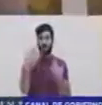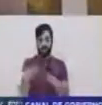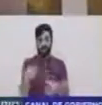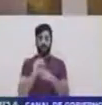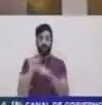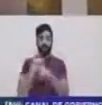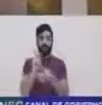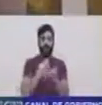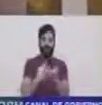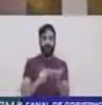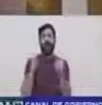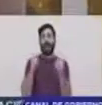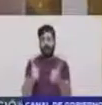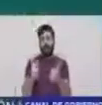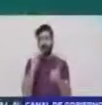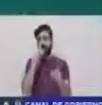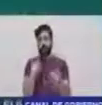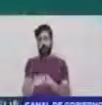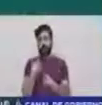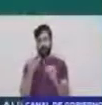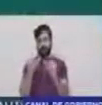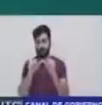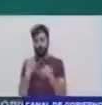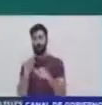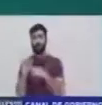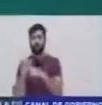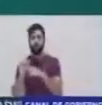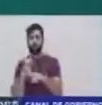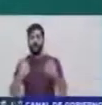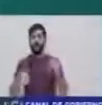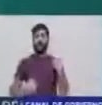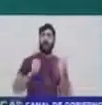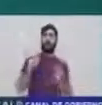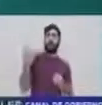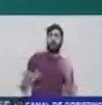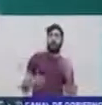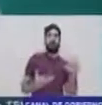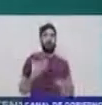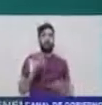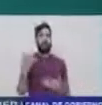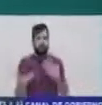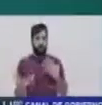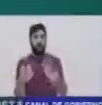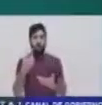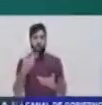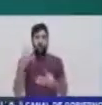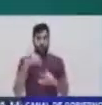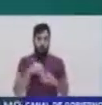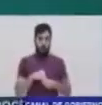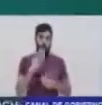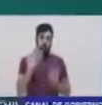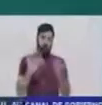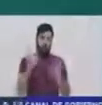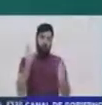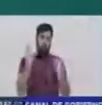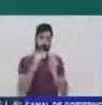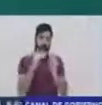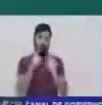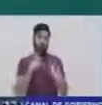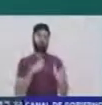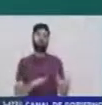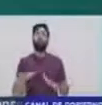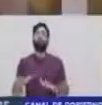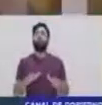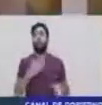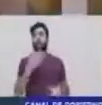allí en tu portafolio de Aprendo en Casa, sino que también seguirlo desarrollando de diferente manera ahora que vas a estar un